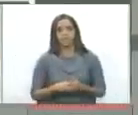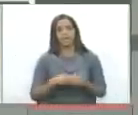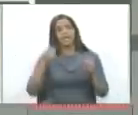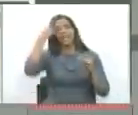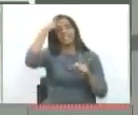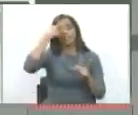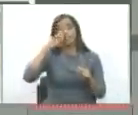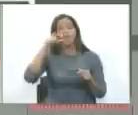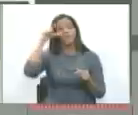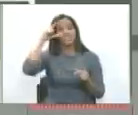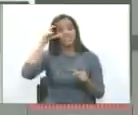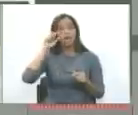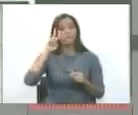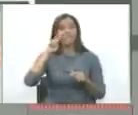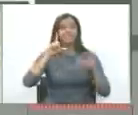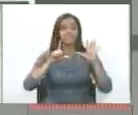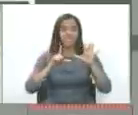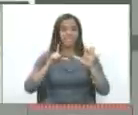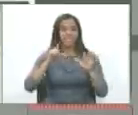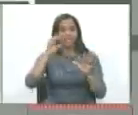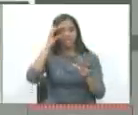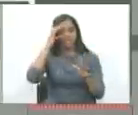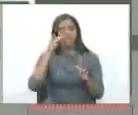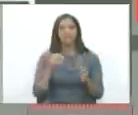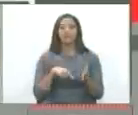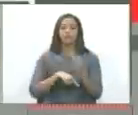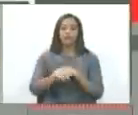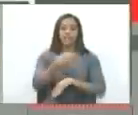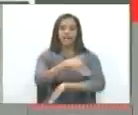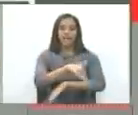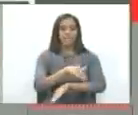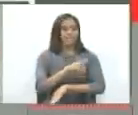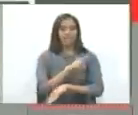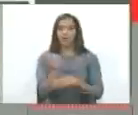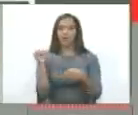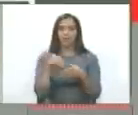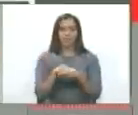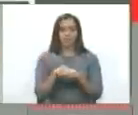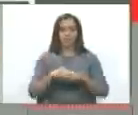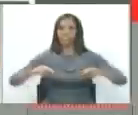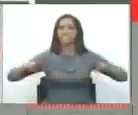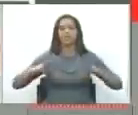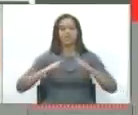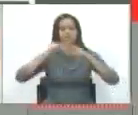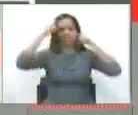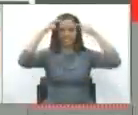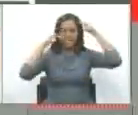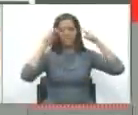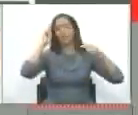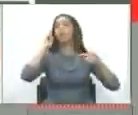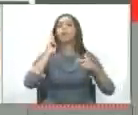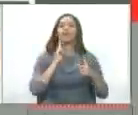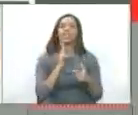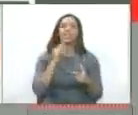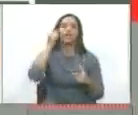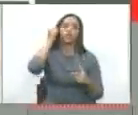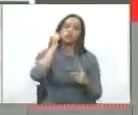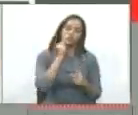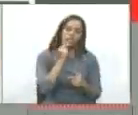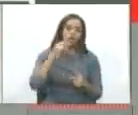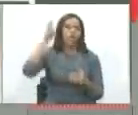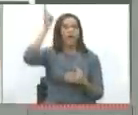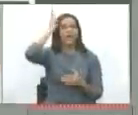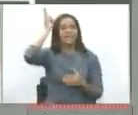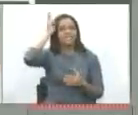ese día, 27, salió para la calle y no ha regresado. Se encontró con Chávez, con Bolívar, con Antonio José de Sucre, con Guaycaipuro,